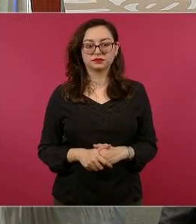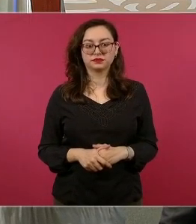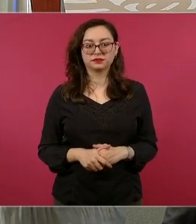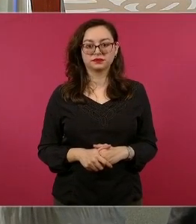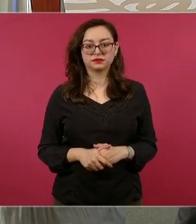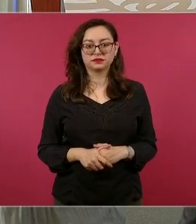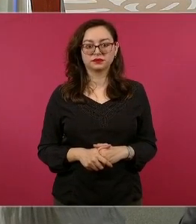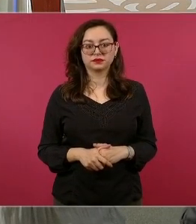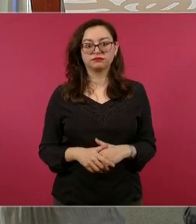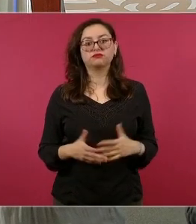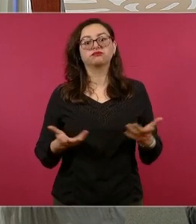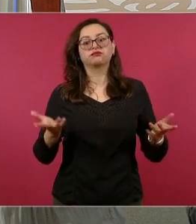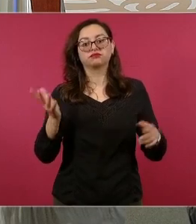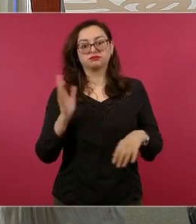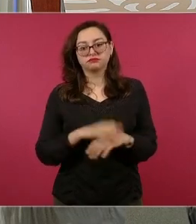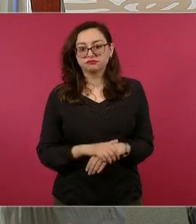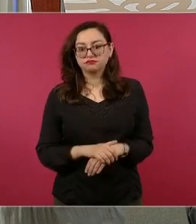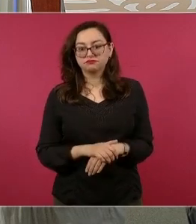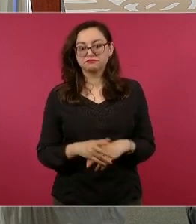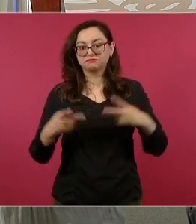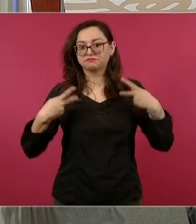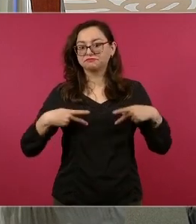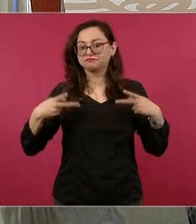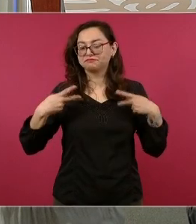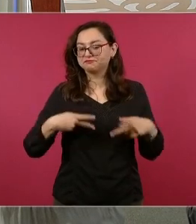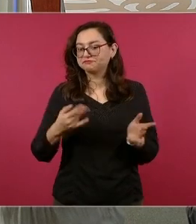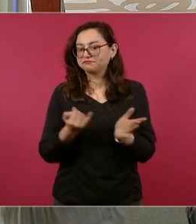miren los que no pagan impuestos,